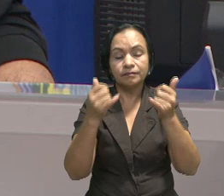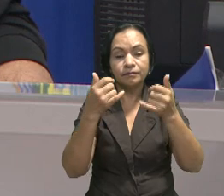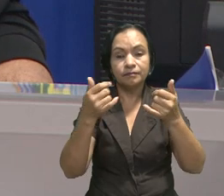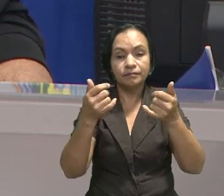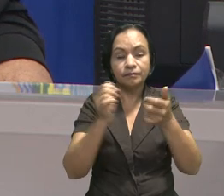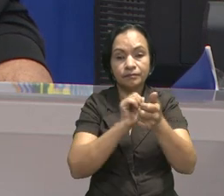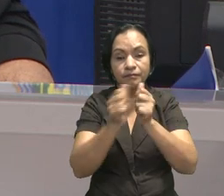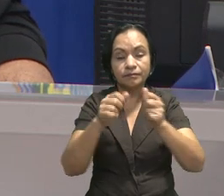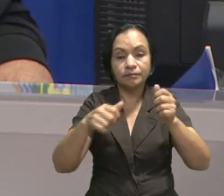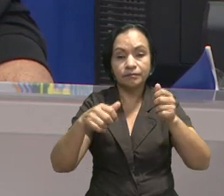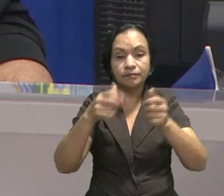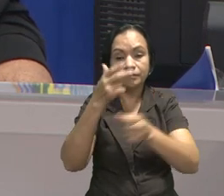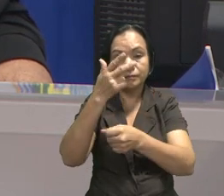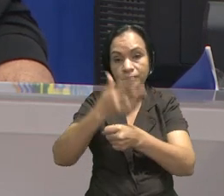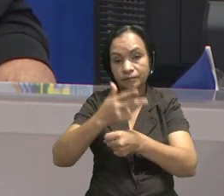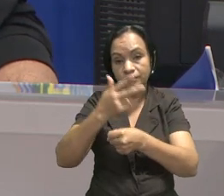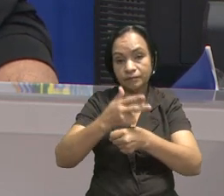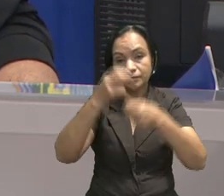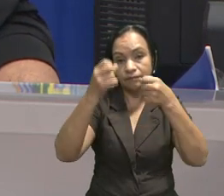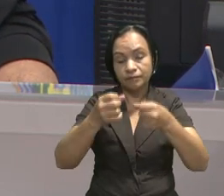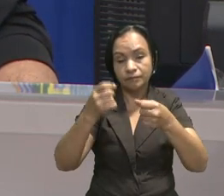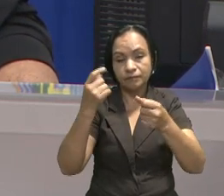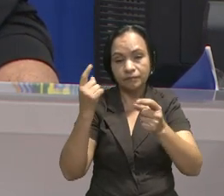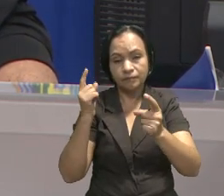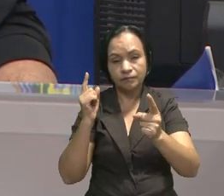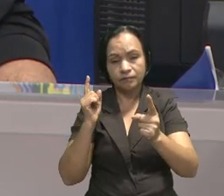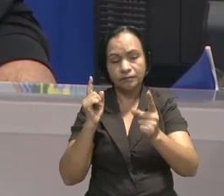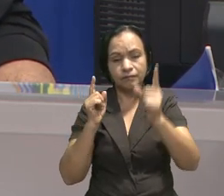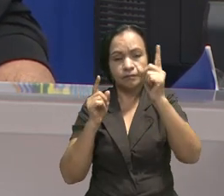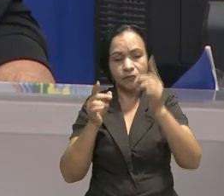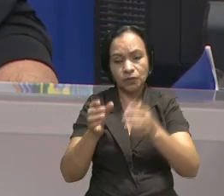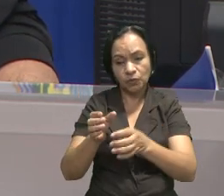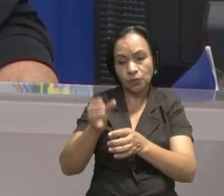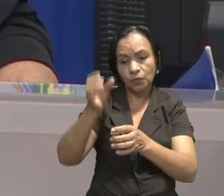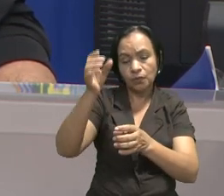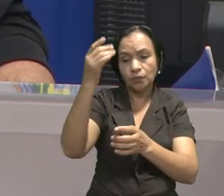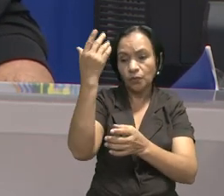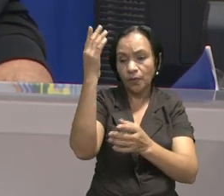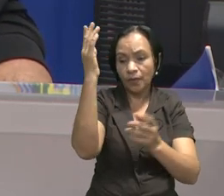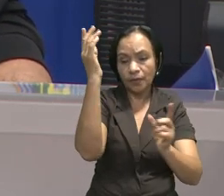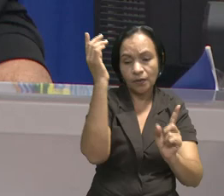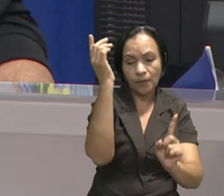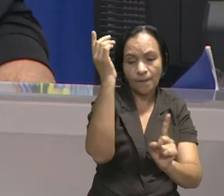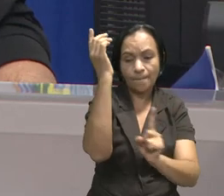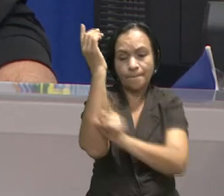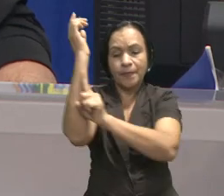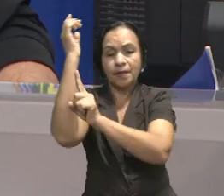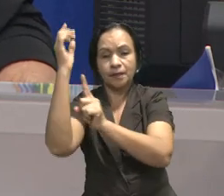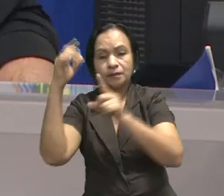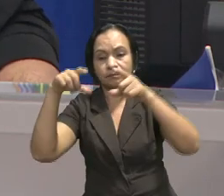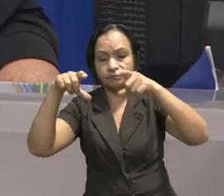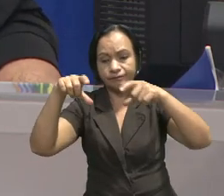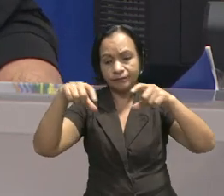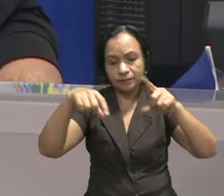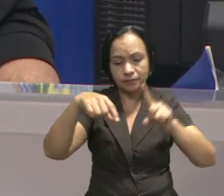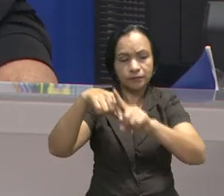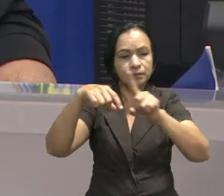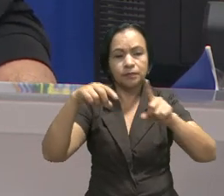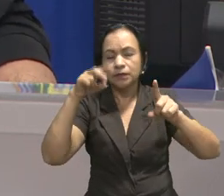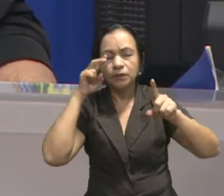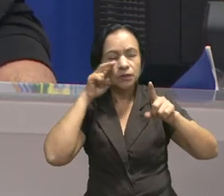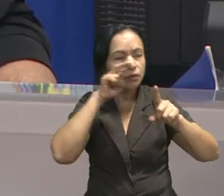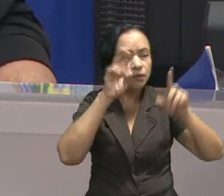Guatemala, Chocorrón chocó contra el poste del arco. Cuando se levantó me dijo, no